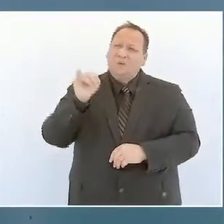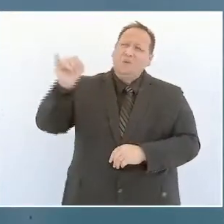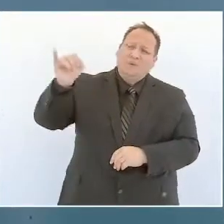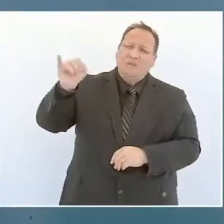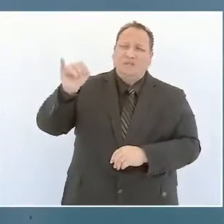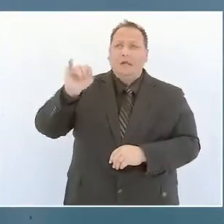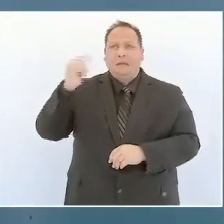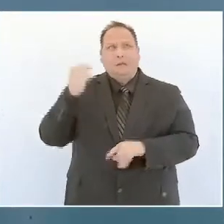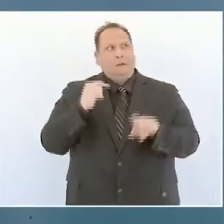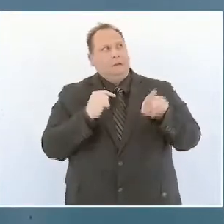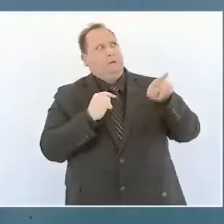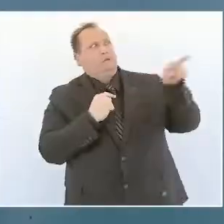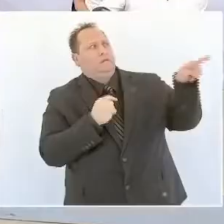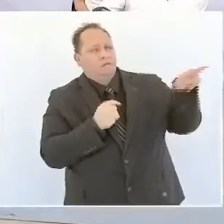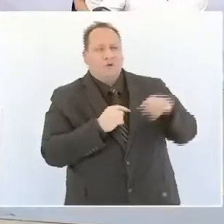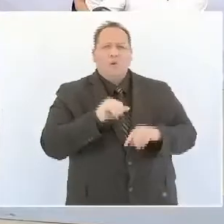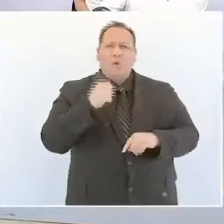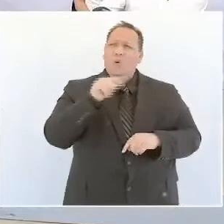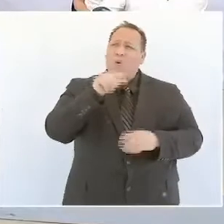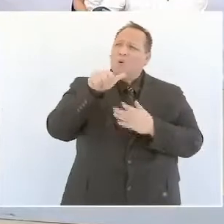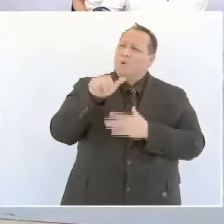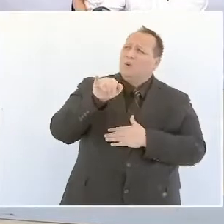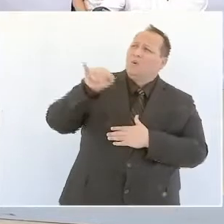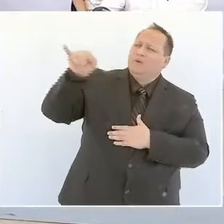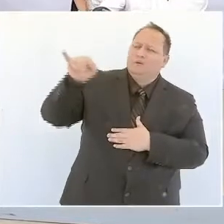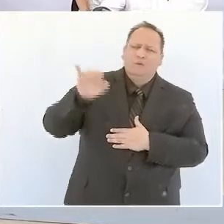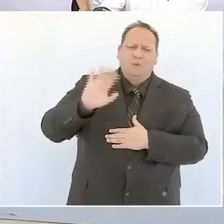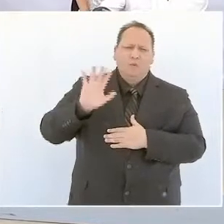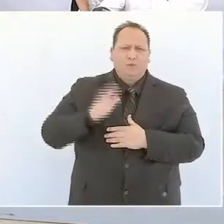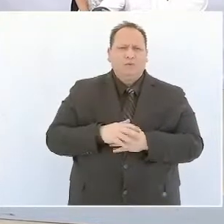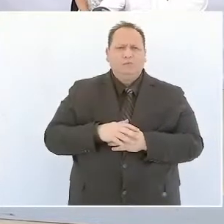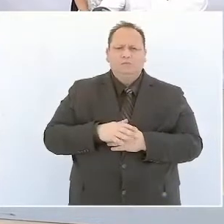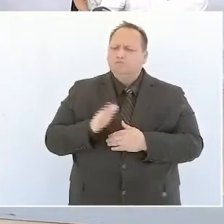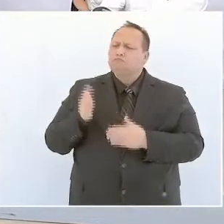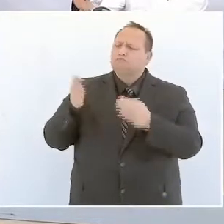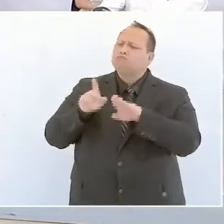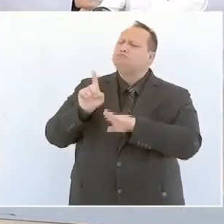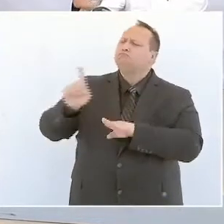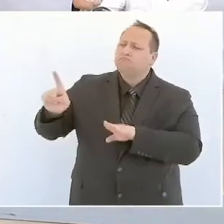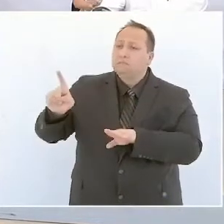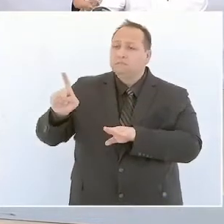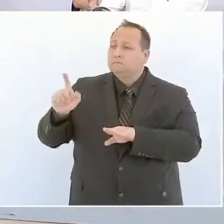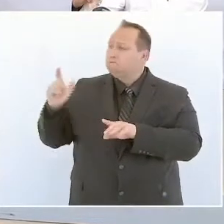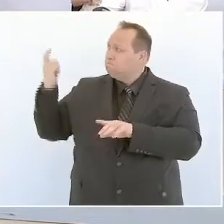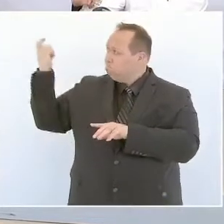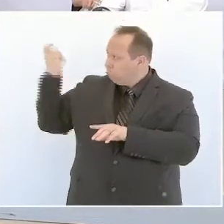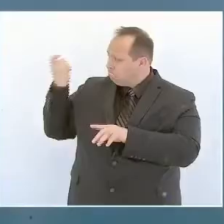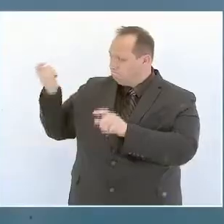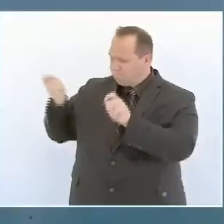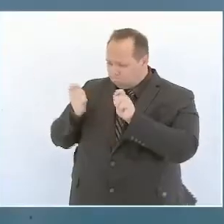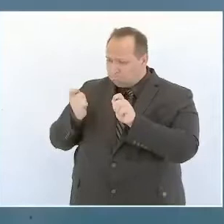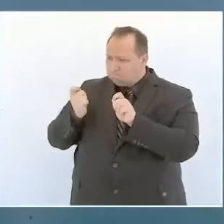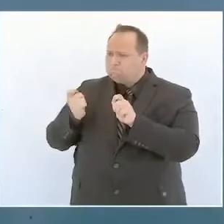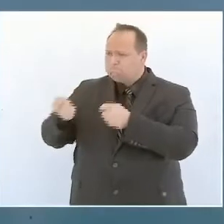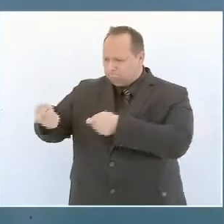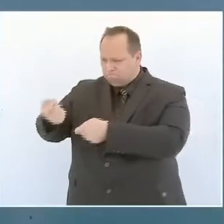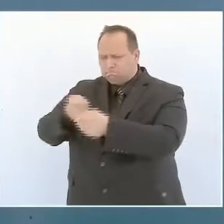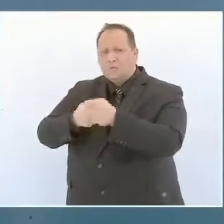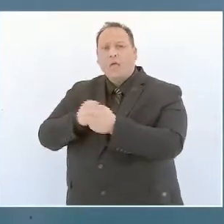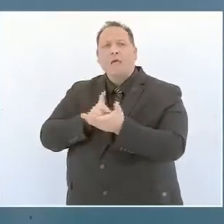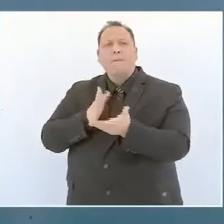lejos a Tijuana o a otras partes y pueda cobrar en este banco lo que por